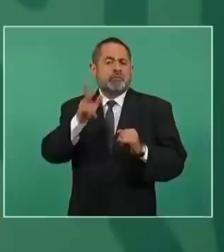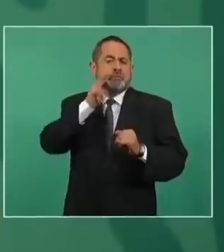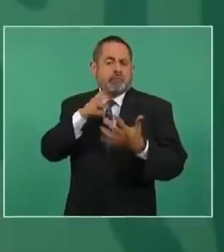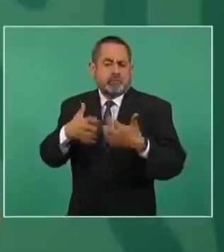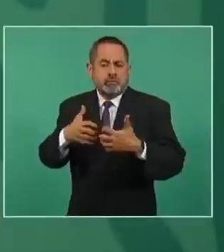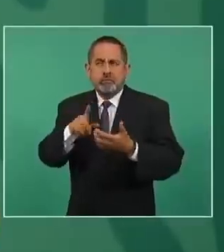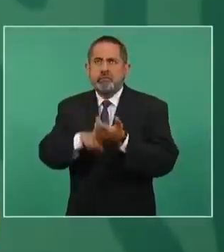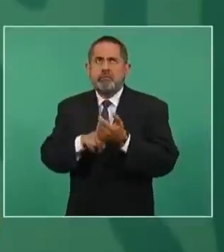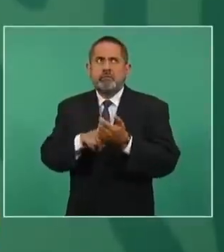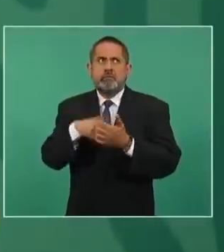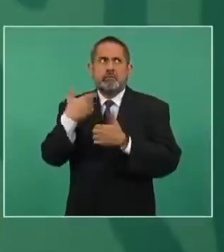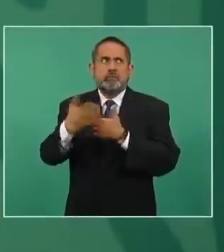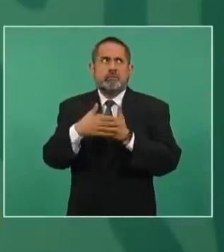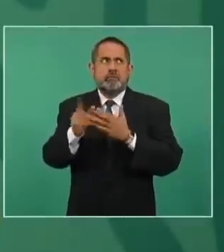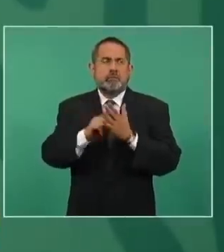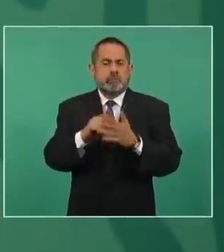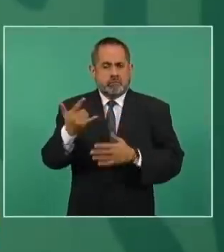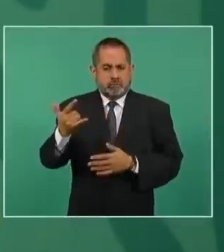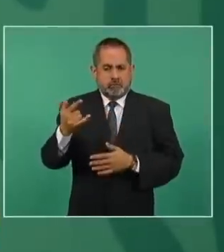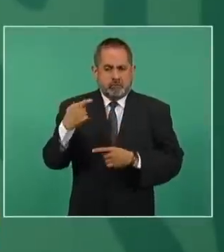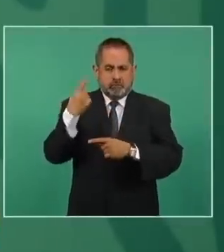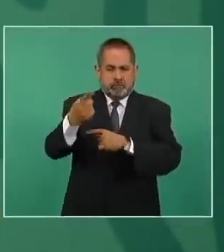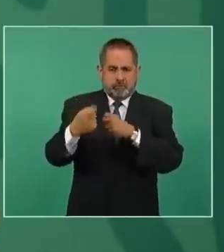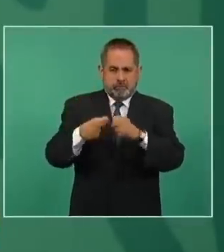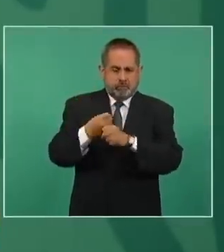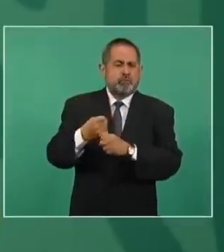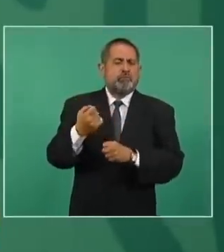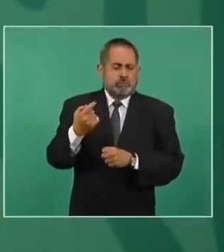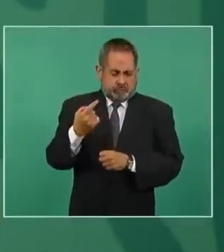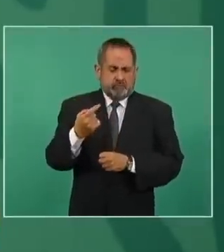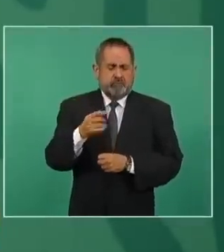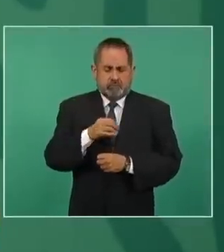julio del año próximo.